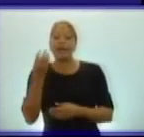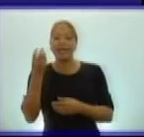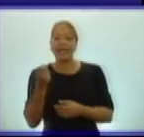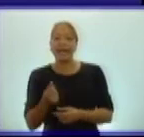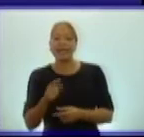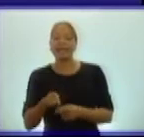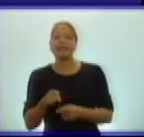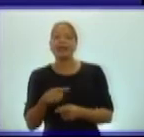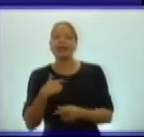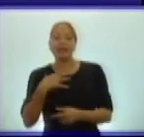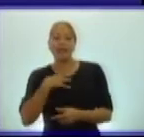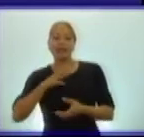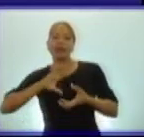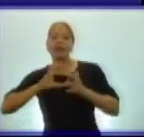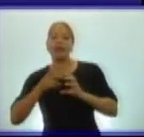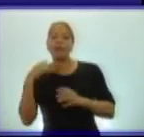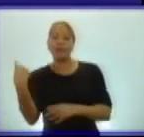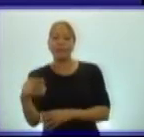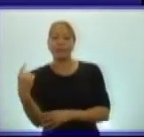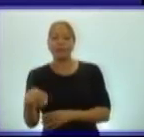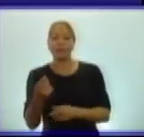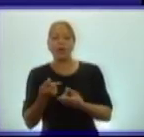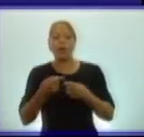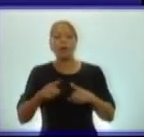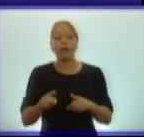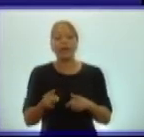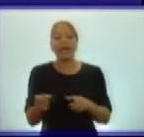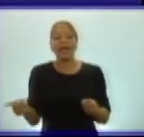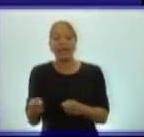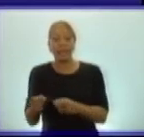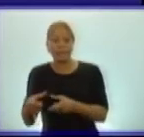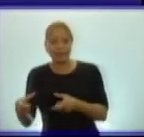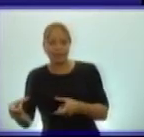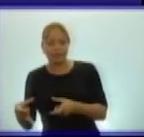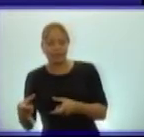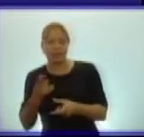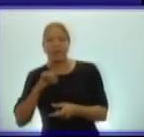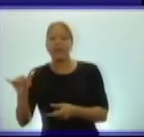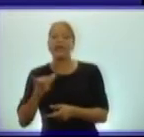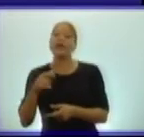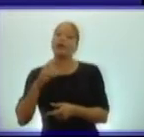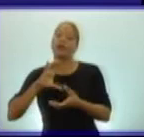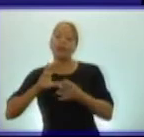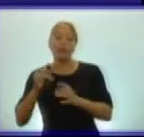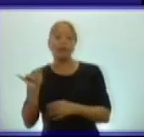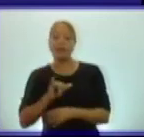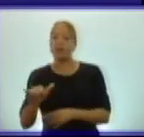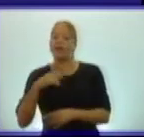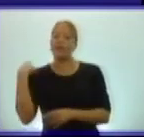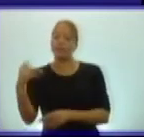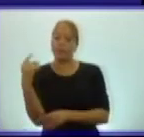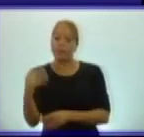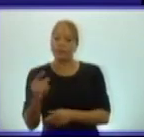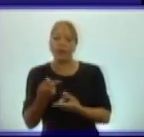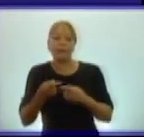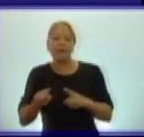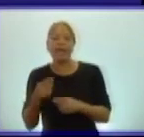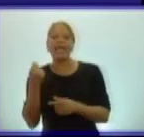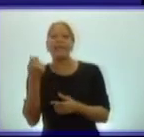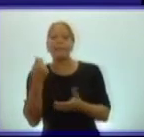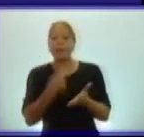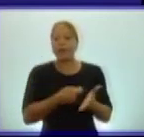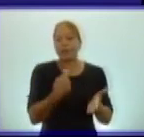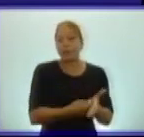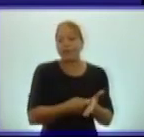forma de explotación? ¿Por qué podemos decir que la renta en especie constituye una forma de explotación? ¿Y por qué podemos decir que los impuestos que debían